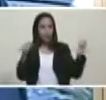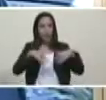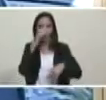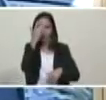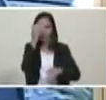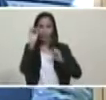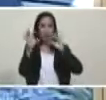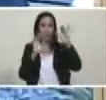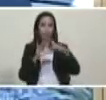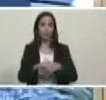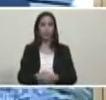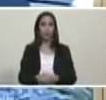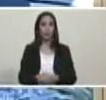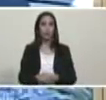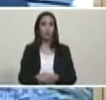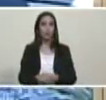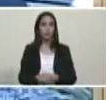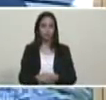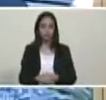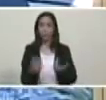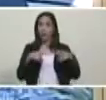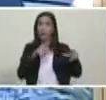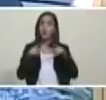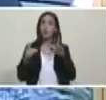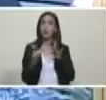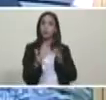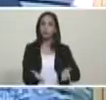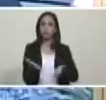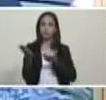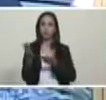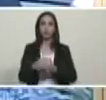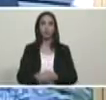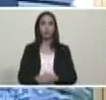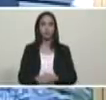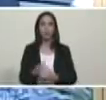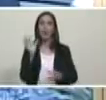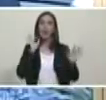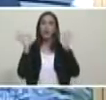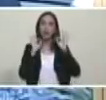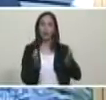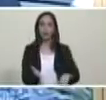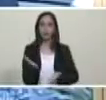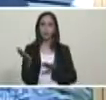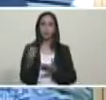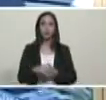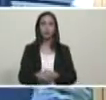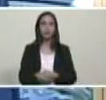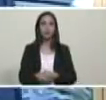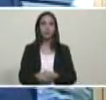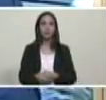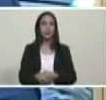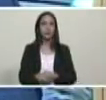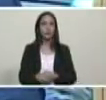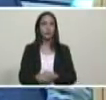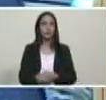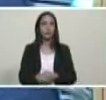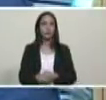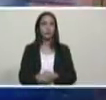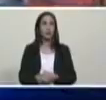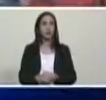carnavales Caribe 2019. ¿Estamos listos? Adelante, alcaldesa de Caracas. doña Erika Faría.